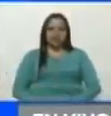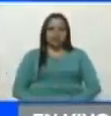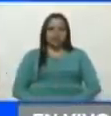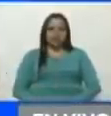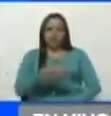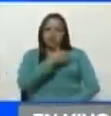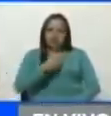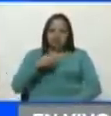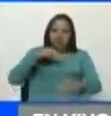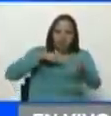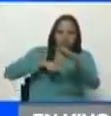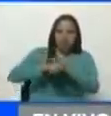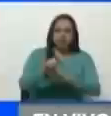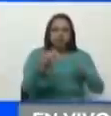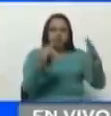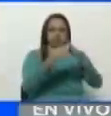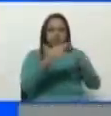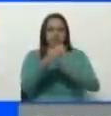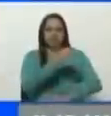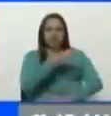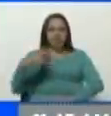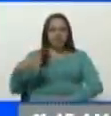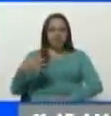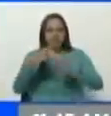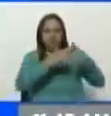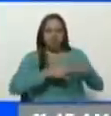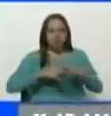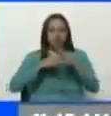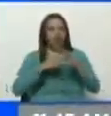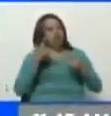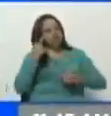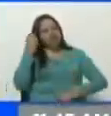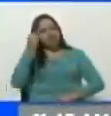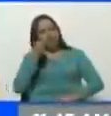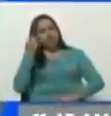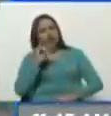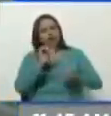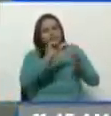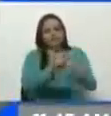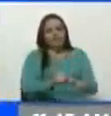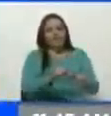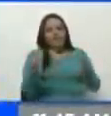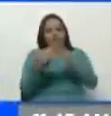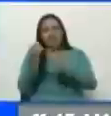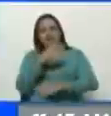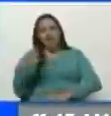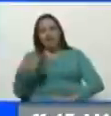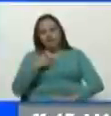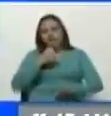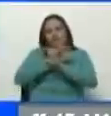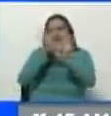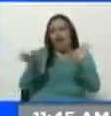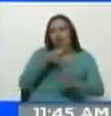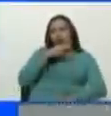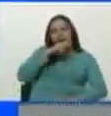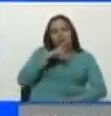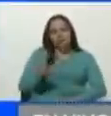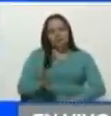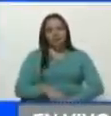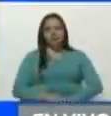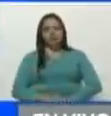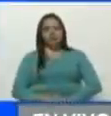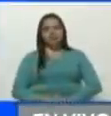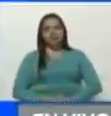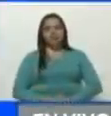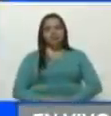penetrar en la Casa Blanca de Estados Unidos, que yo creo que estaba instalada desde hace tiempo, vamos a ser sinceros, ¿no? Tenían la